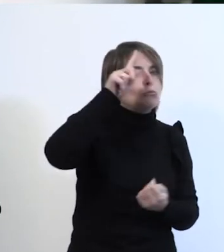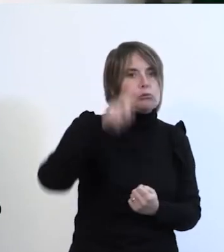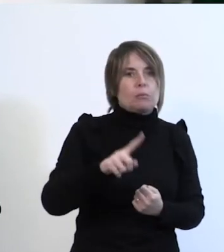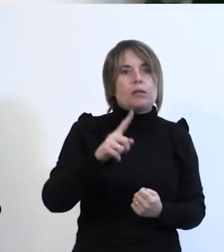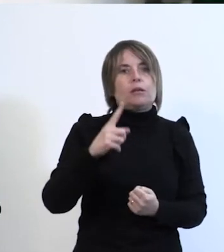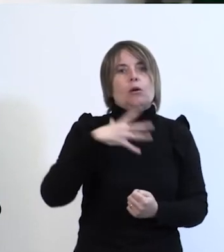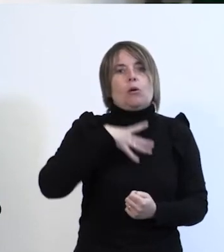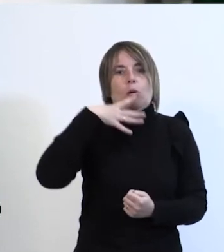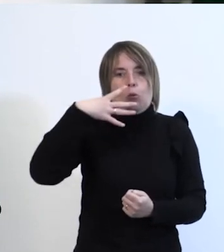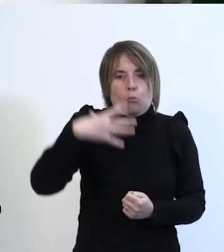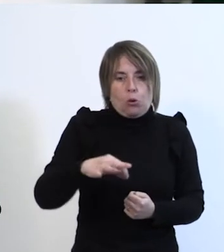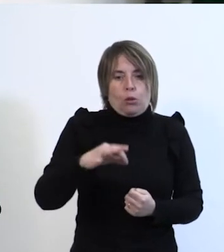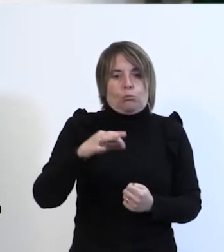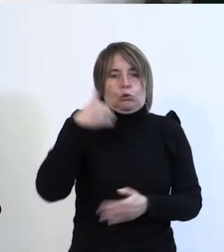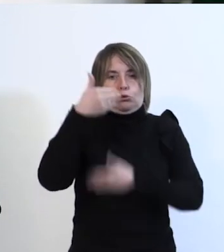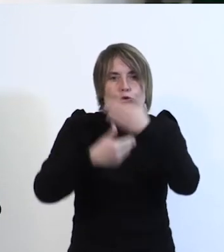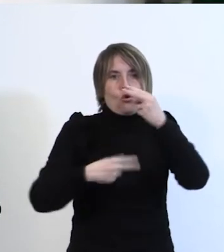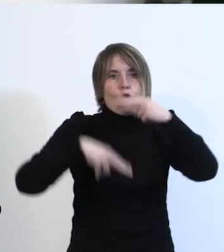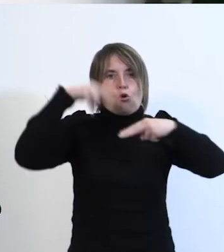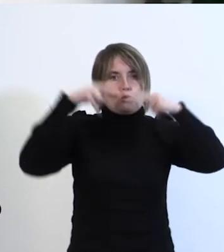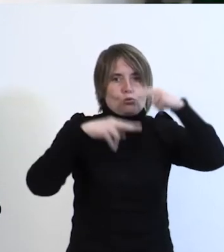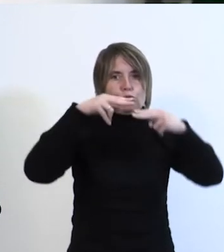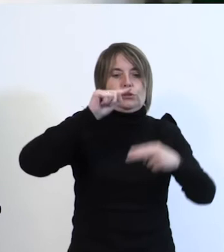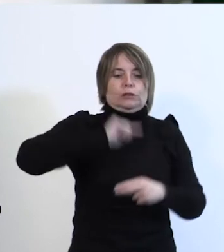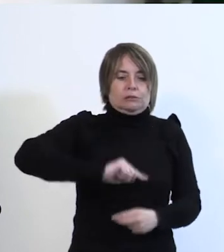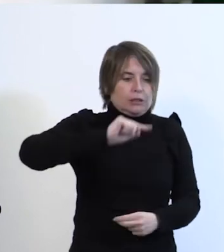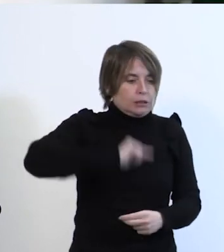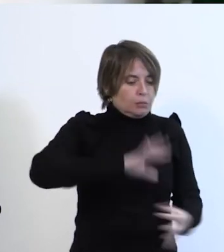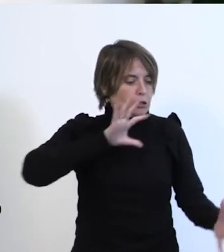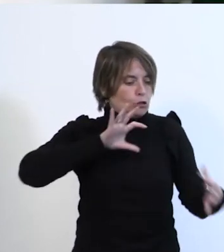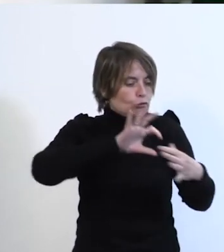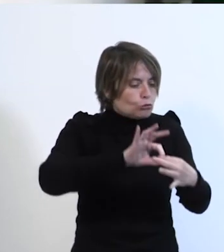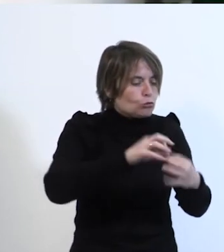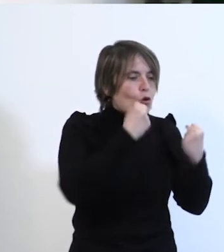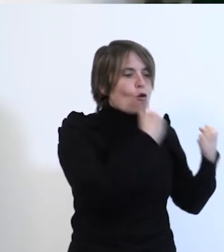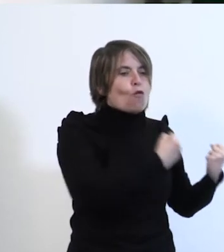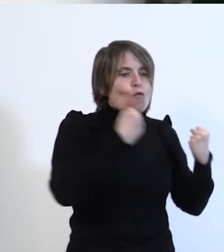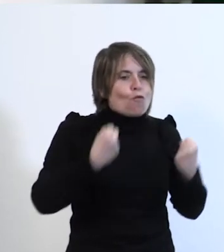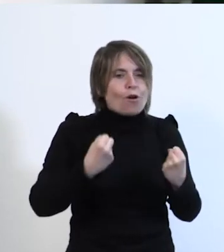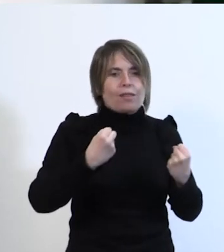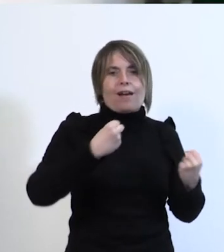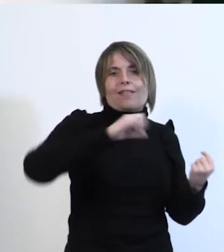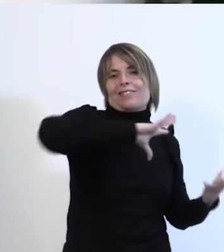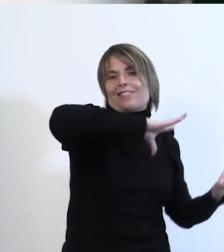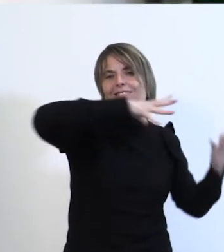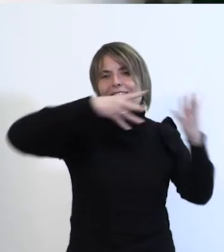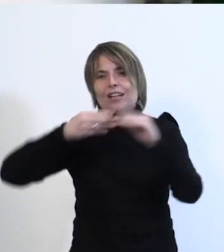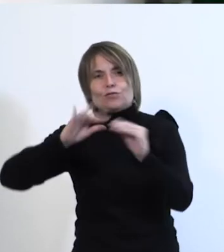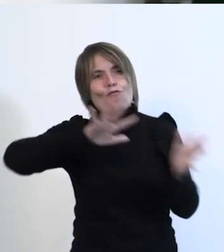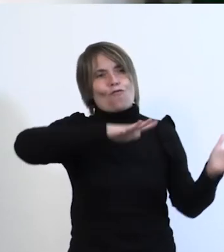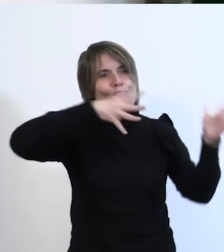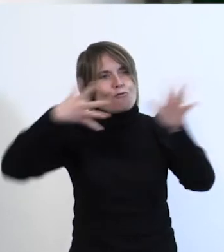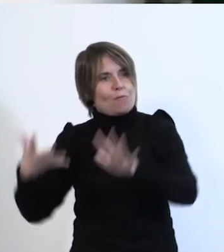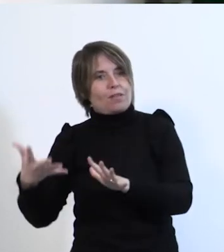y podamos seguir construyendo y sintiéndonos parte de esta fuerza transformadora